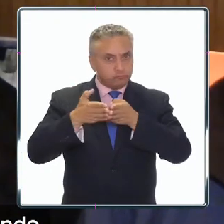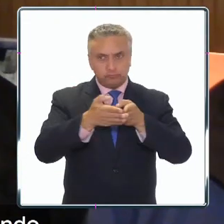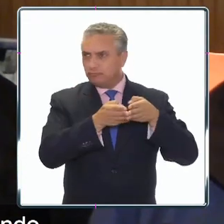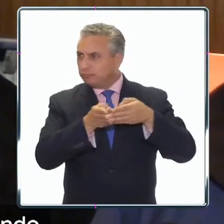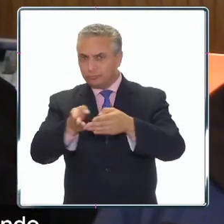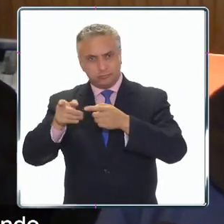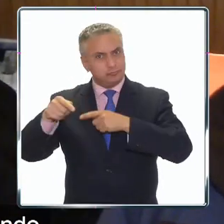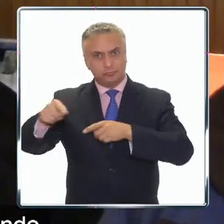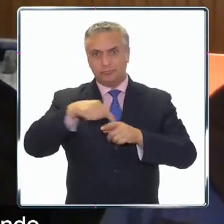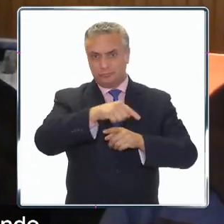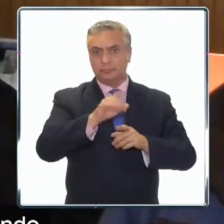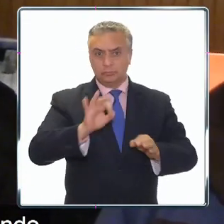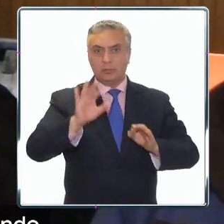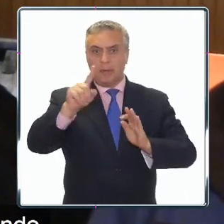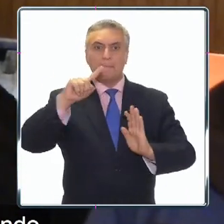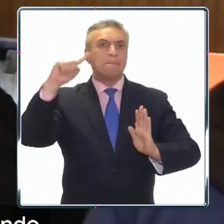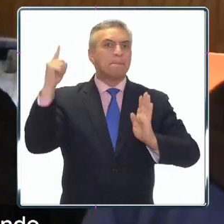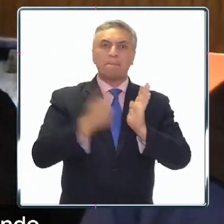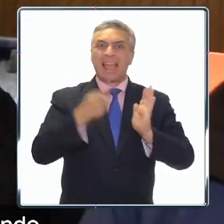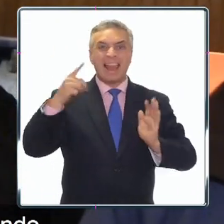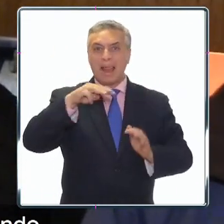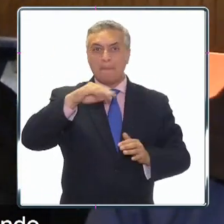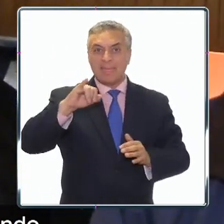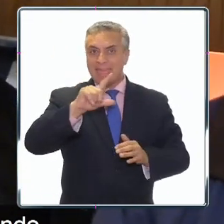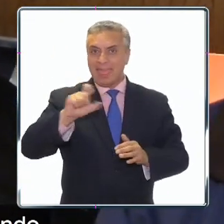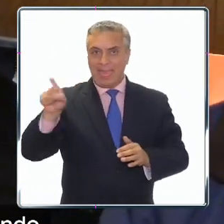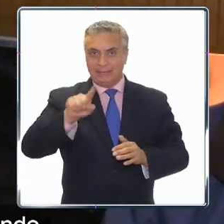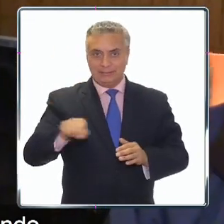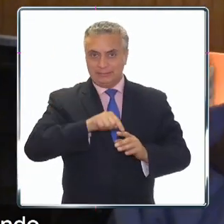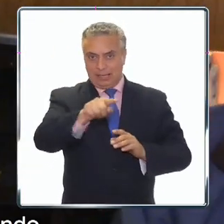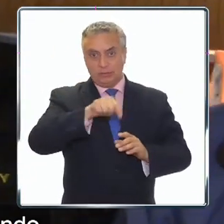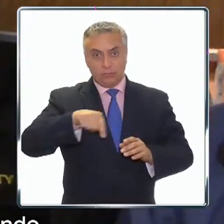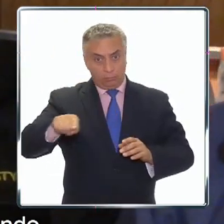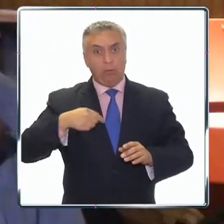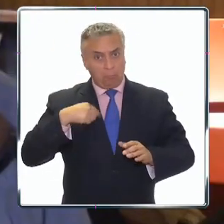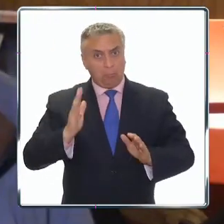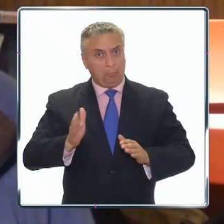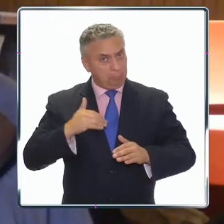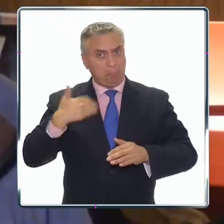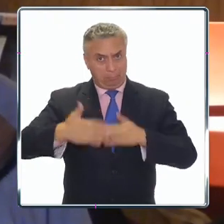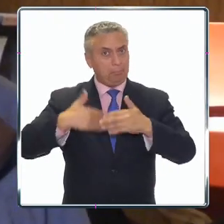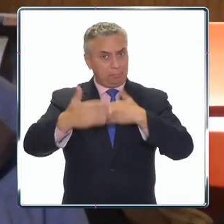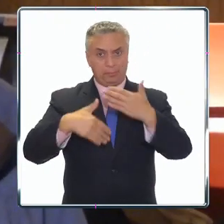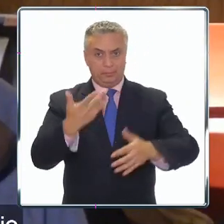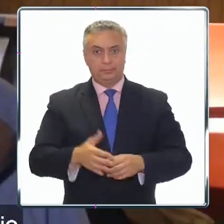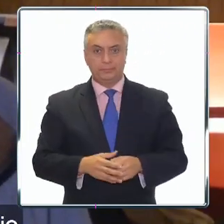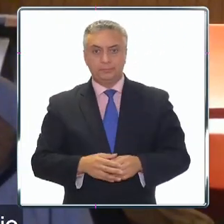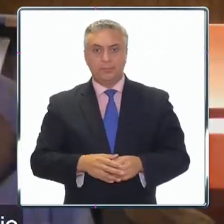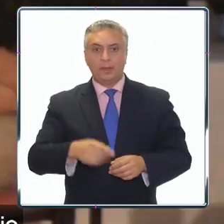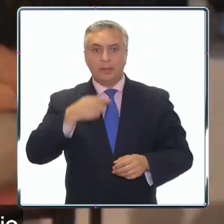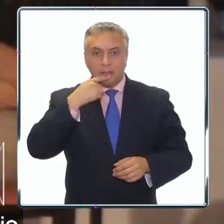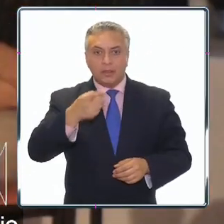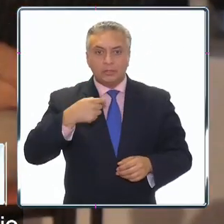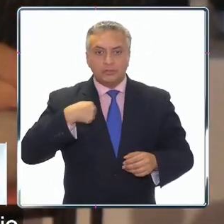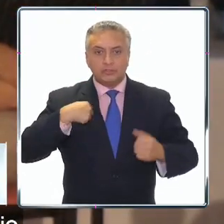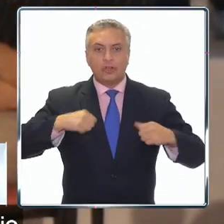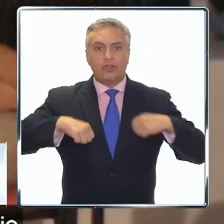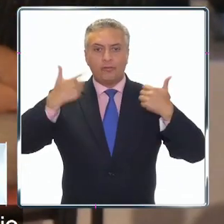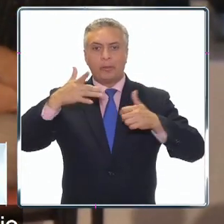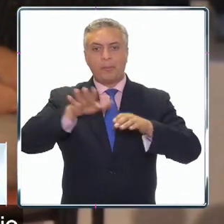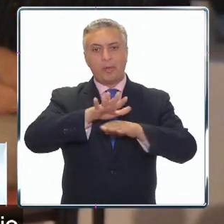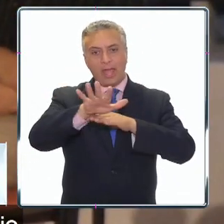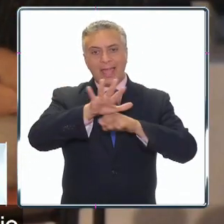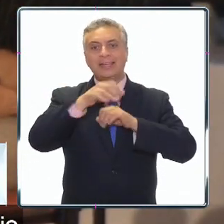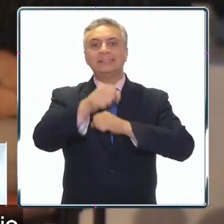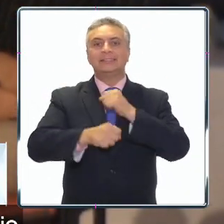Rafael, 1000 millas, y ya seguí construyendo. Pues. Yo me inicié de muy joven, de 15 años